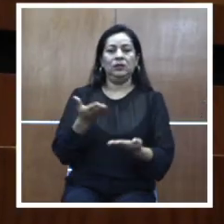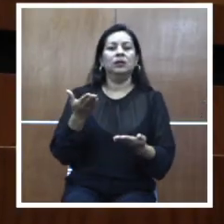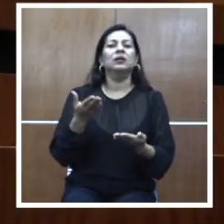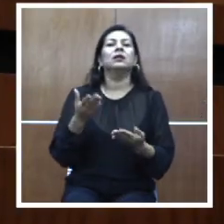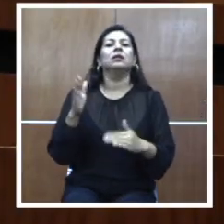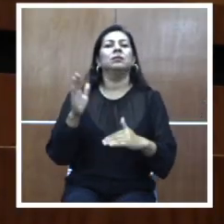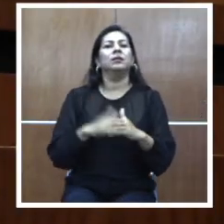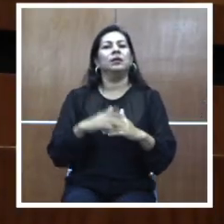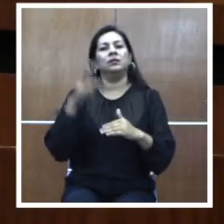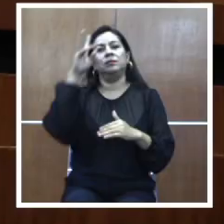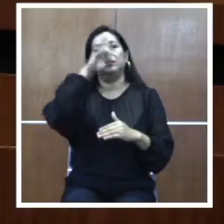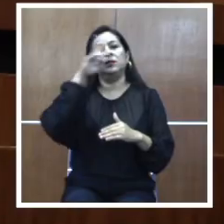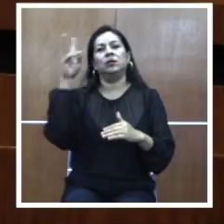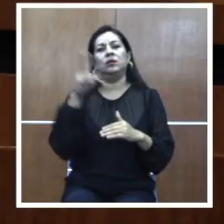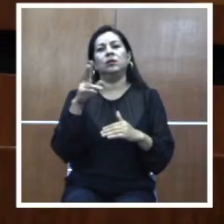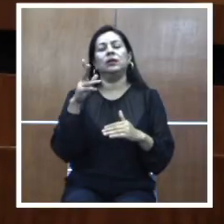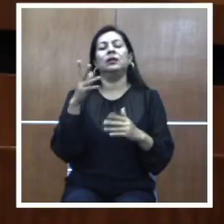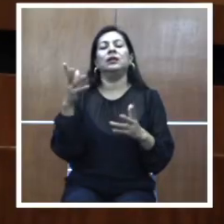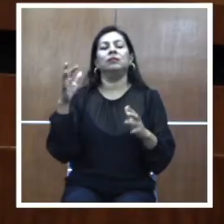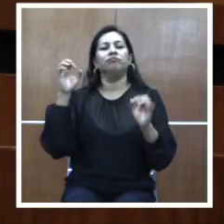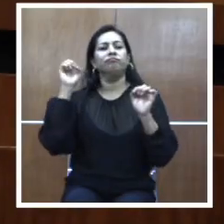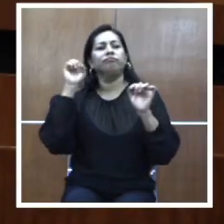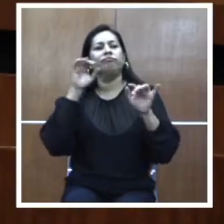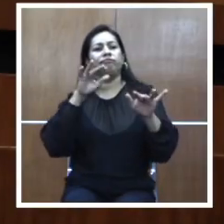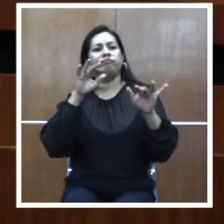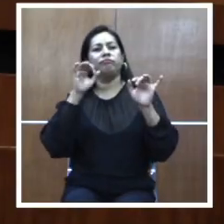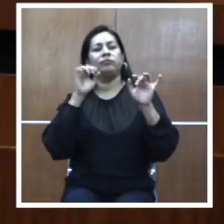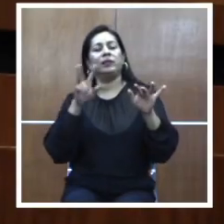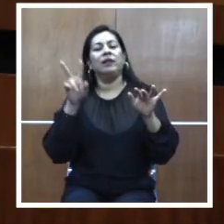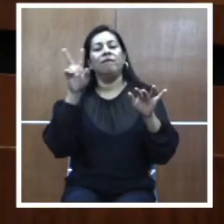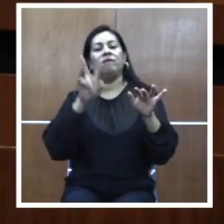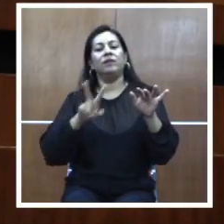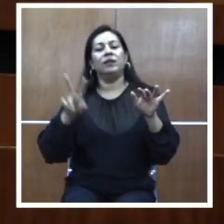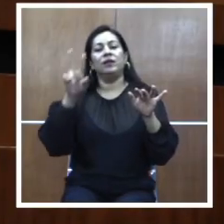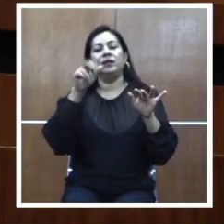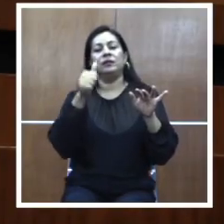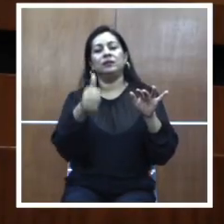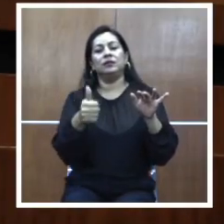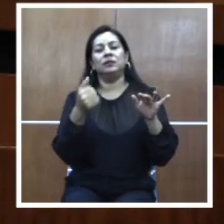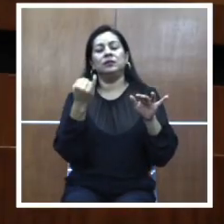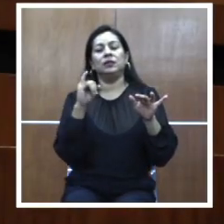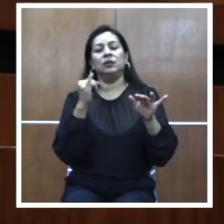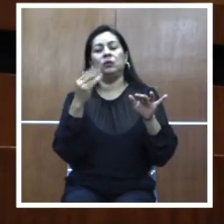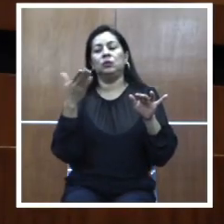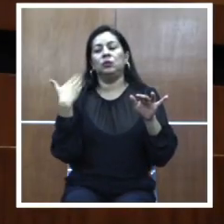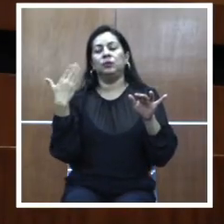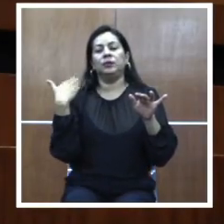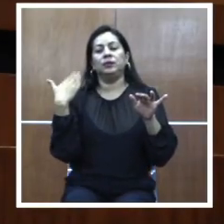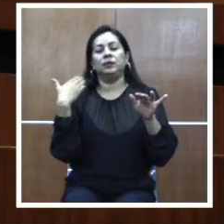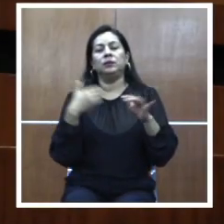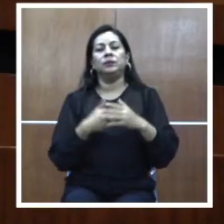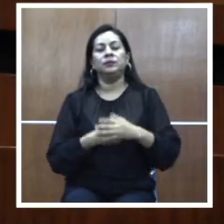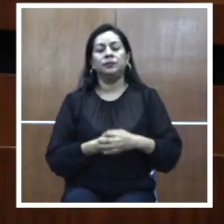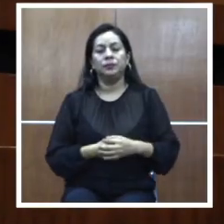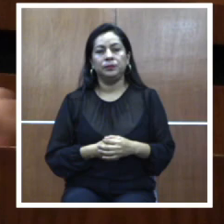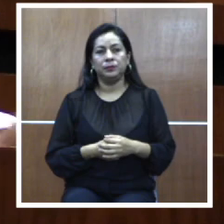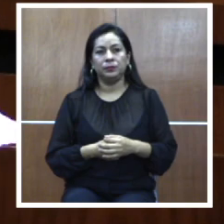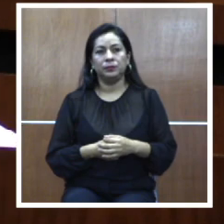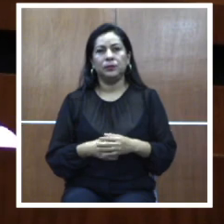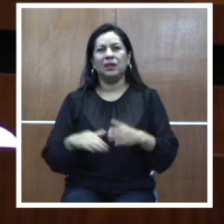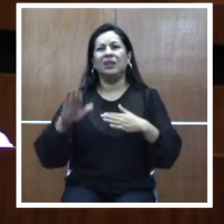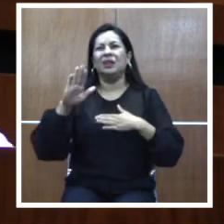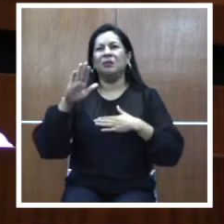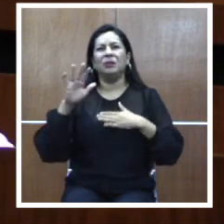más álgido en las protestas del viernes 6 de junio pasado. La promesa